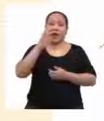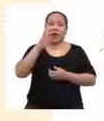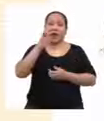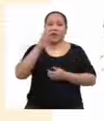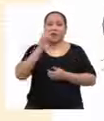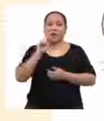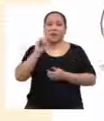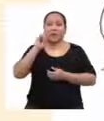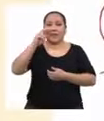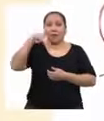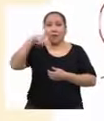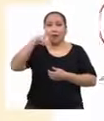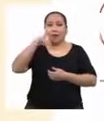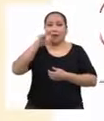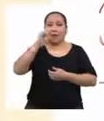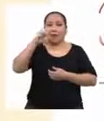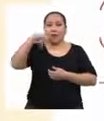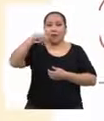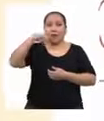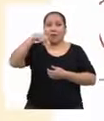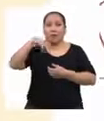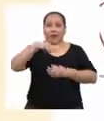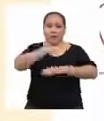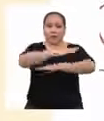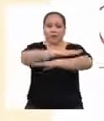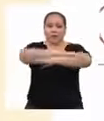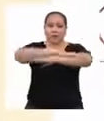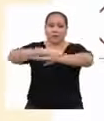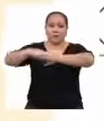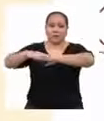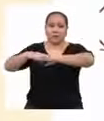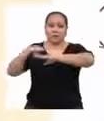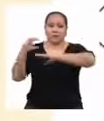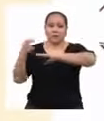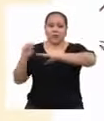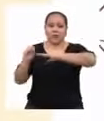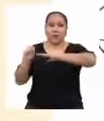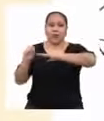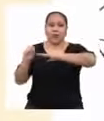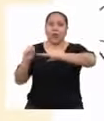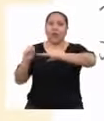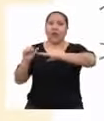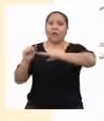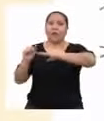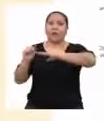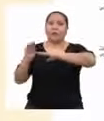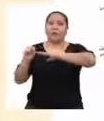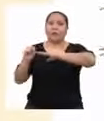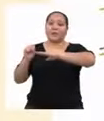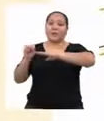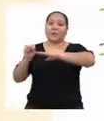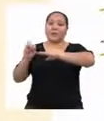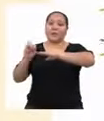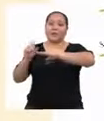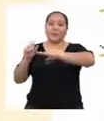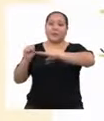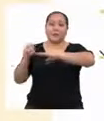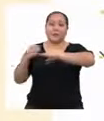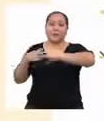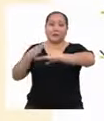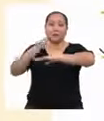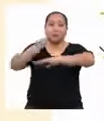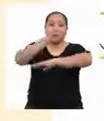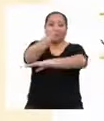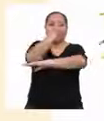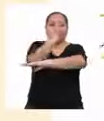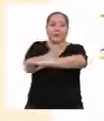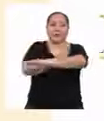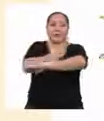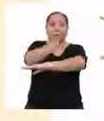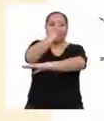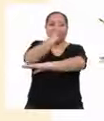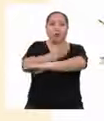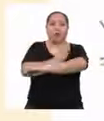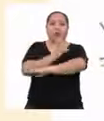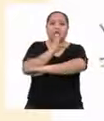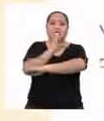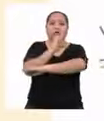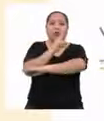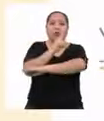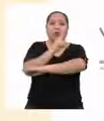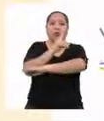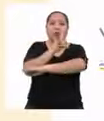eje horizontal, es decir, las abscisas, con las variables dependientes en el eje vertical, o las